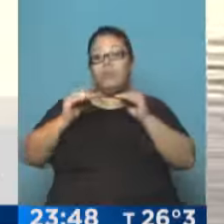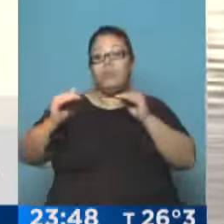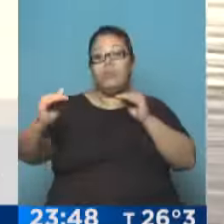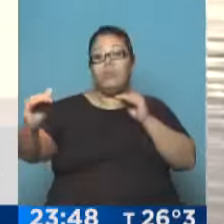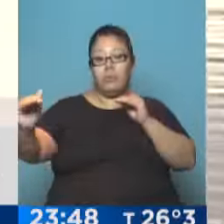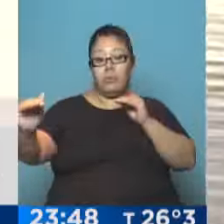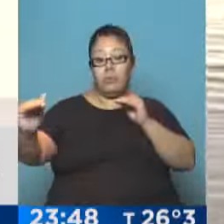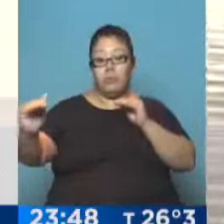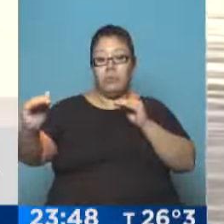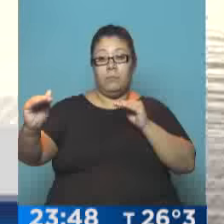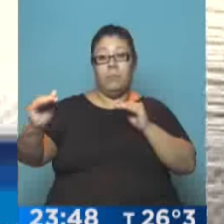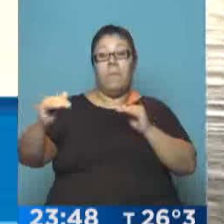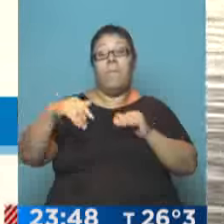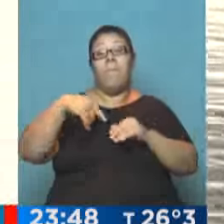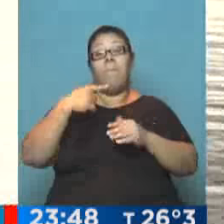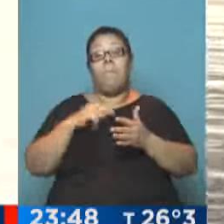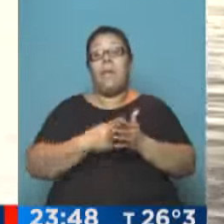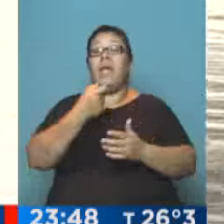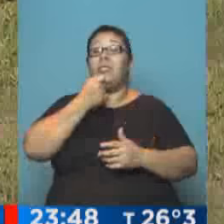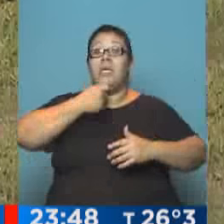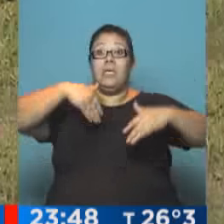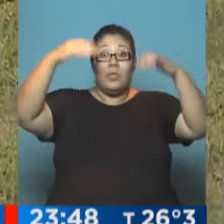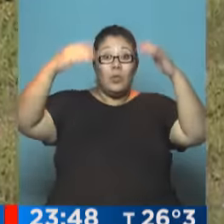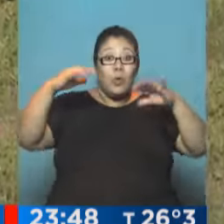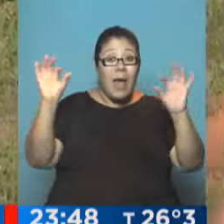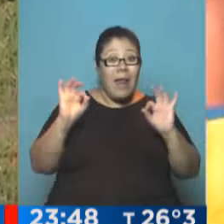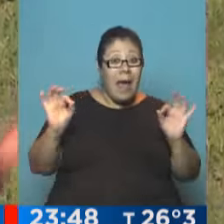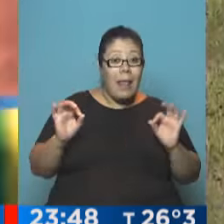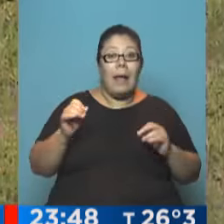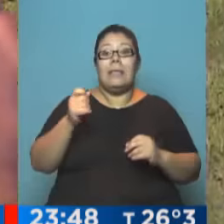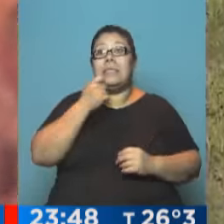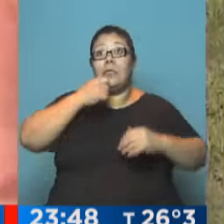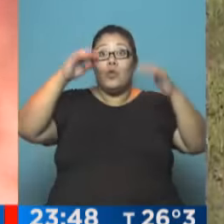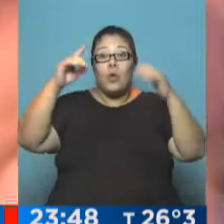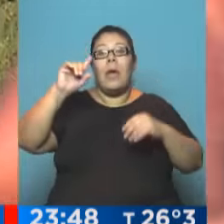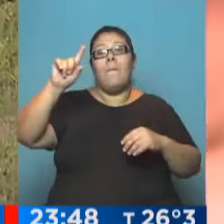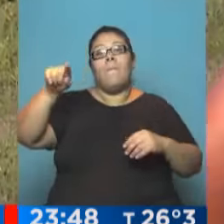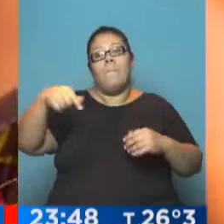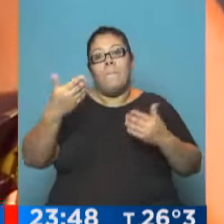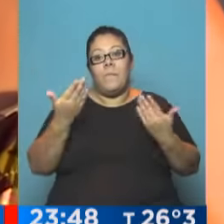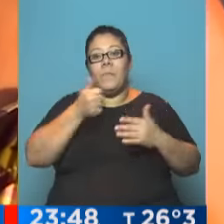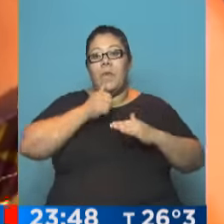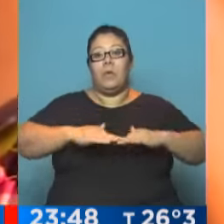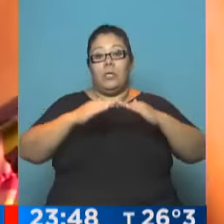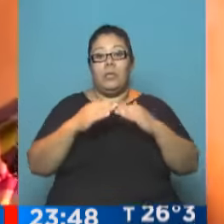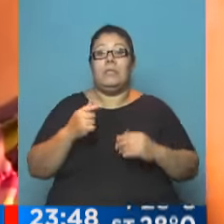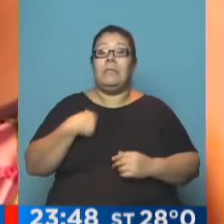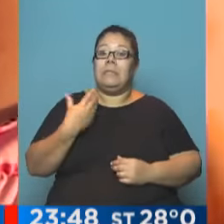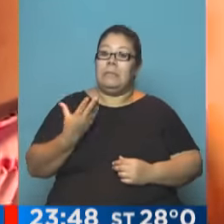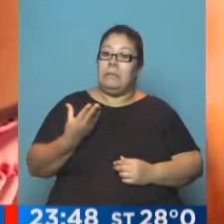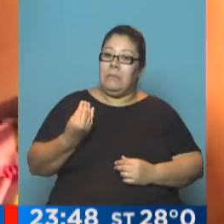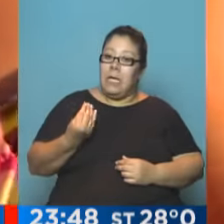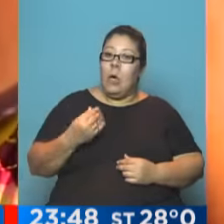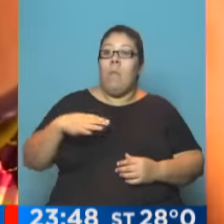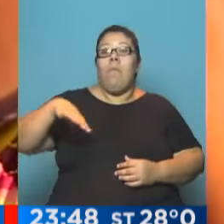pero basta que no vaya a llover o larguen agua de arriba, ¿no? Tengo miedo, porque de a poquito estoy aprontando mis